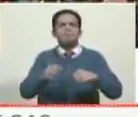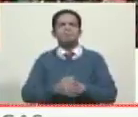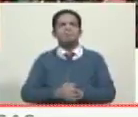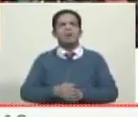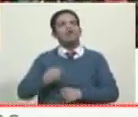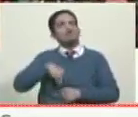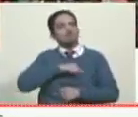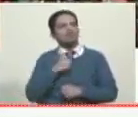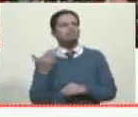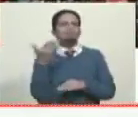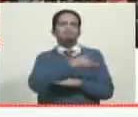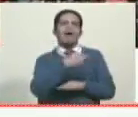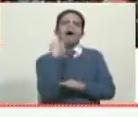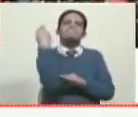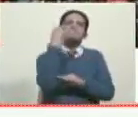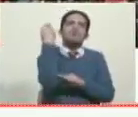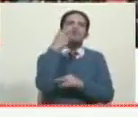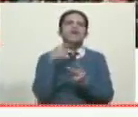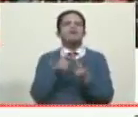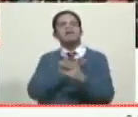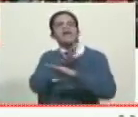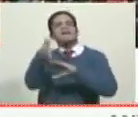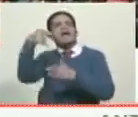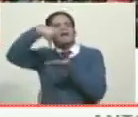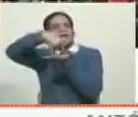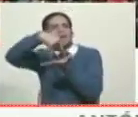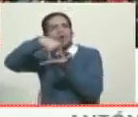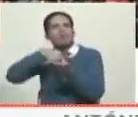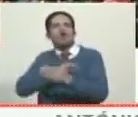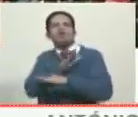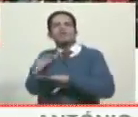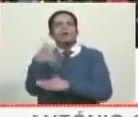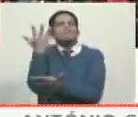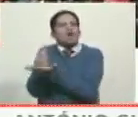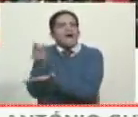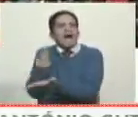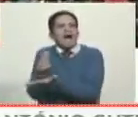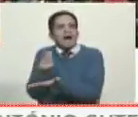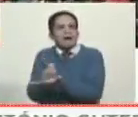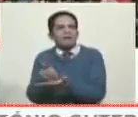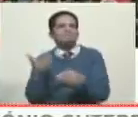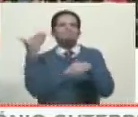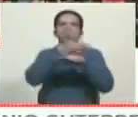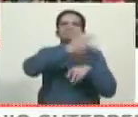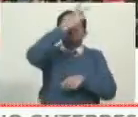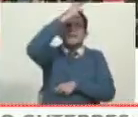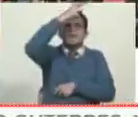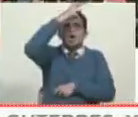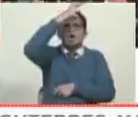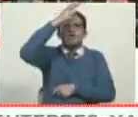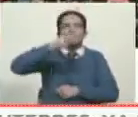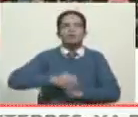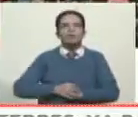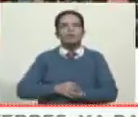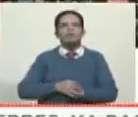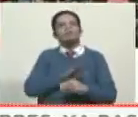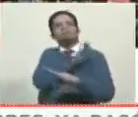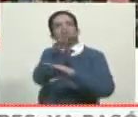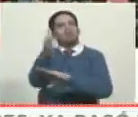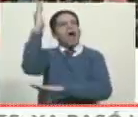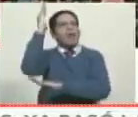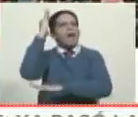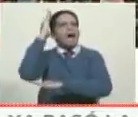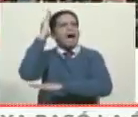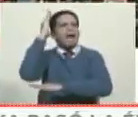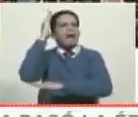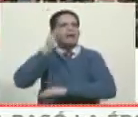hemos ido a puré hemos venido a carabobo hemos ido a monagas hemos ido a falcón a lara